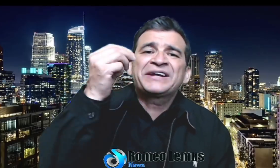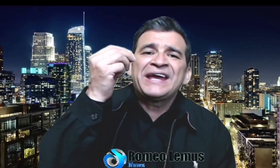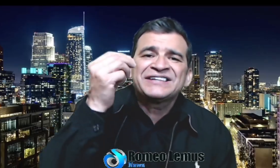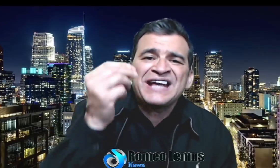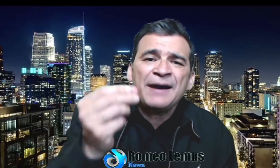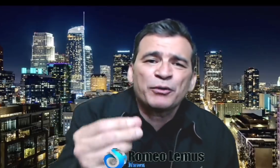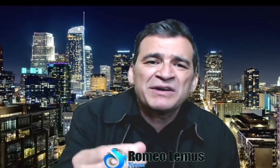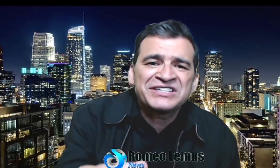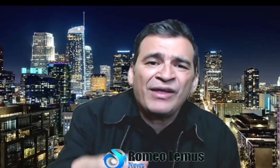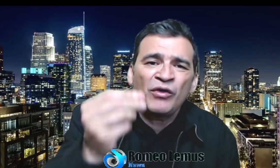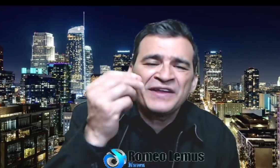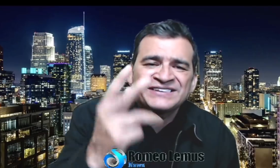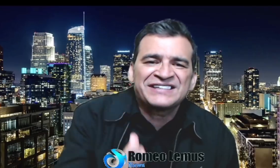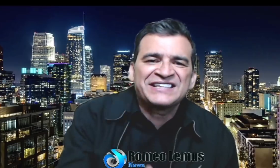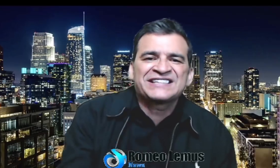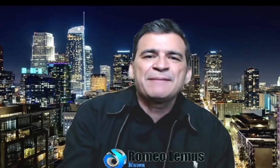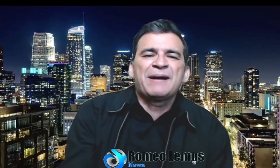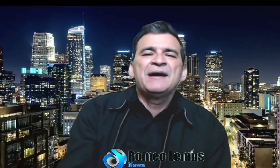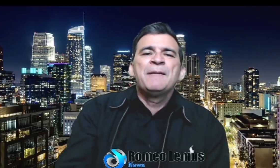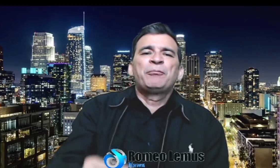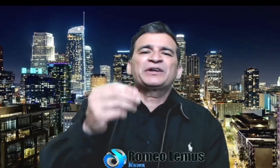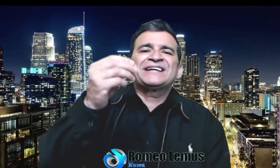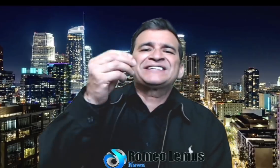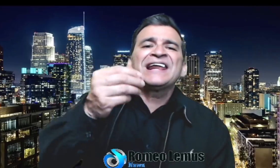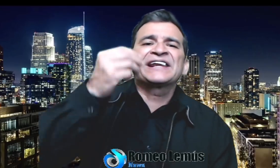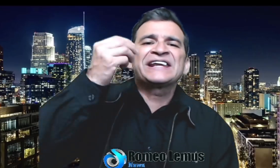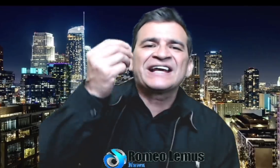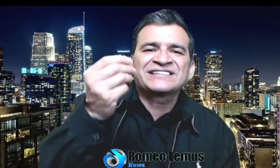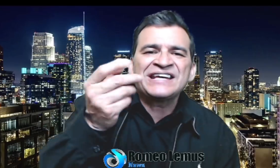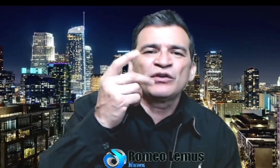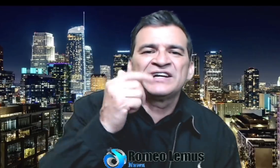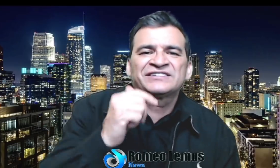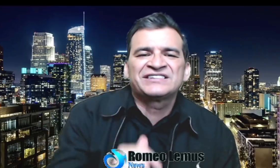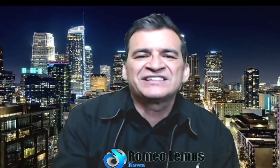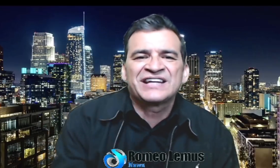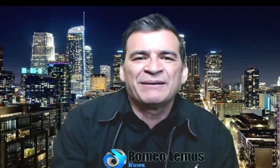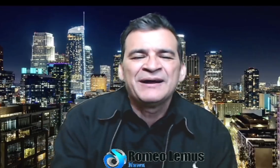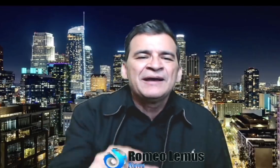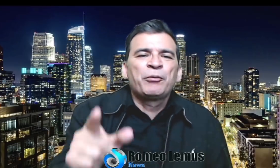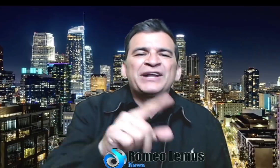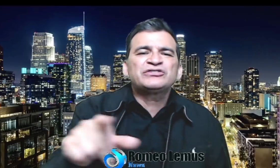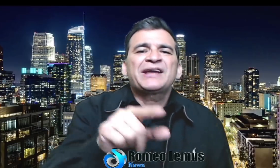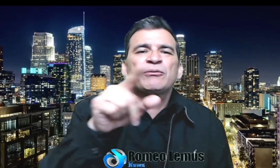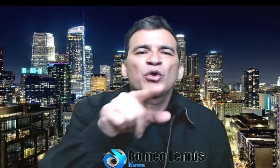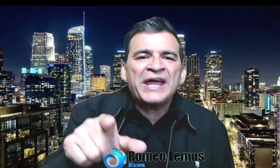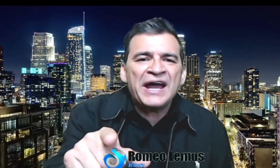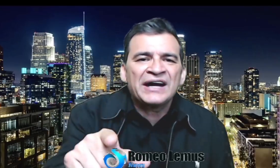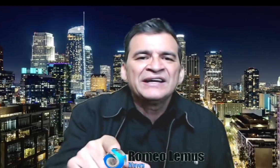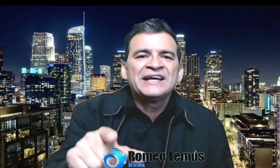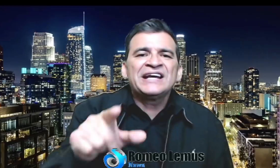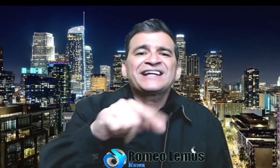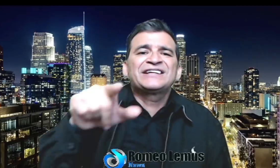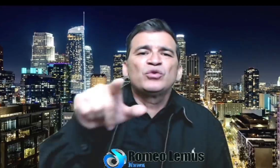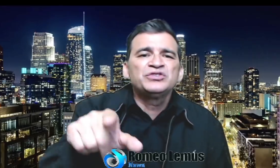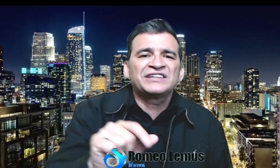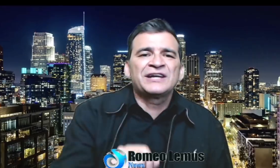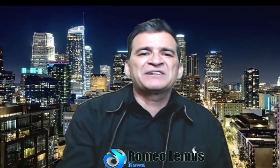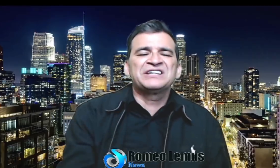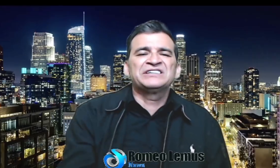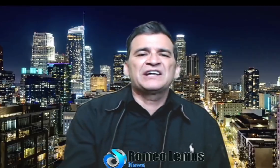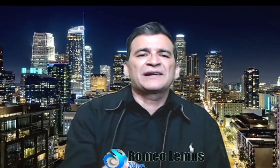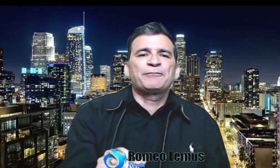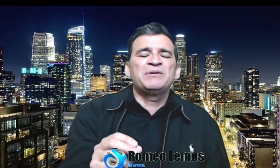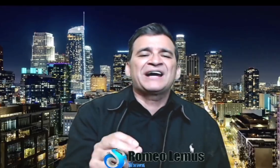porque se ha aprovechado de este sistema porque se ha enriquecido de este sistema por eso es que bloquean estas denuncias